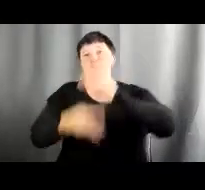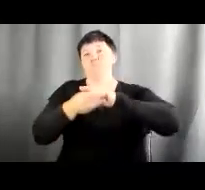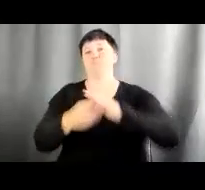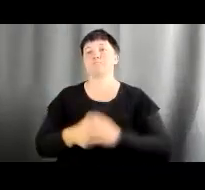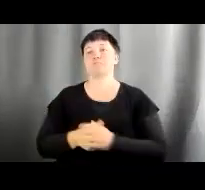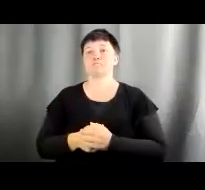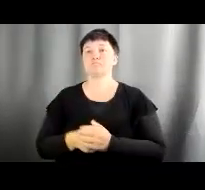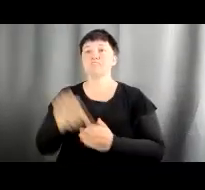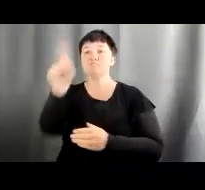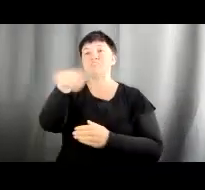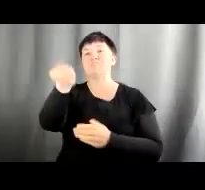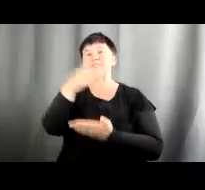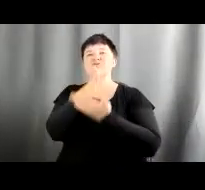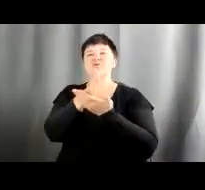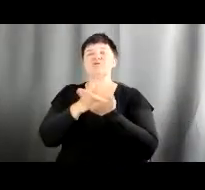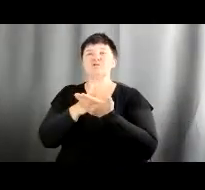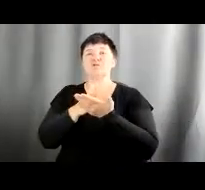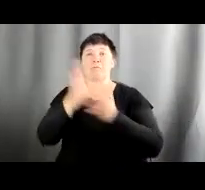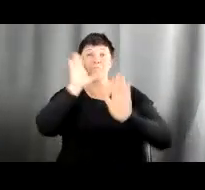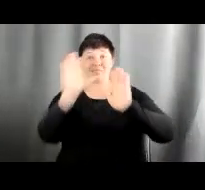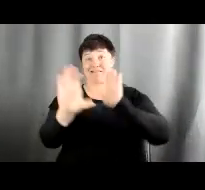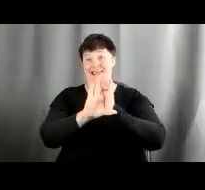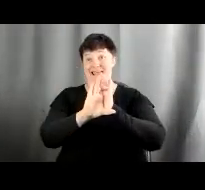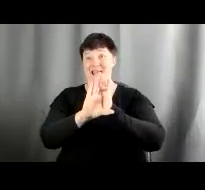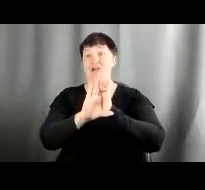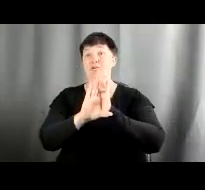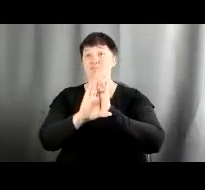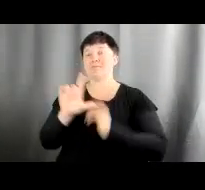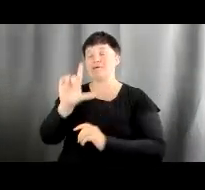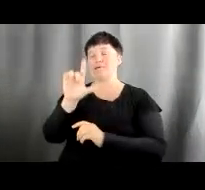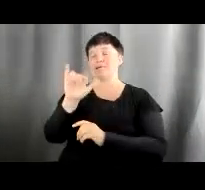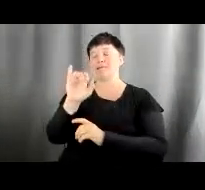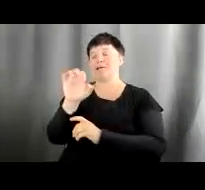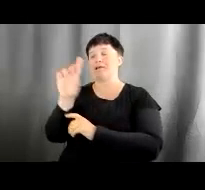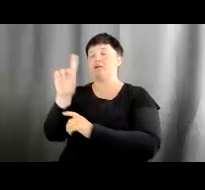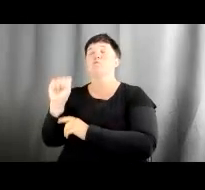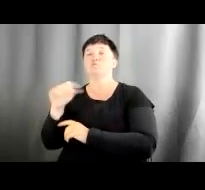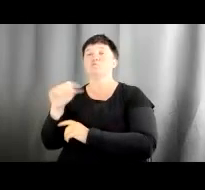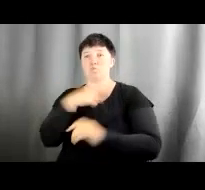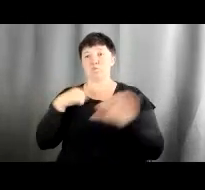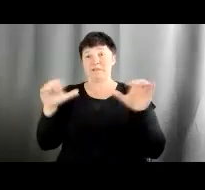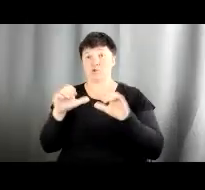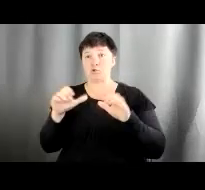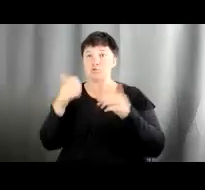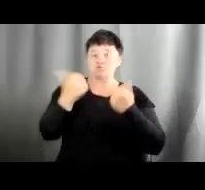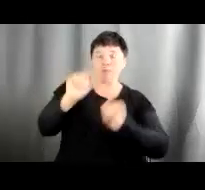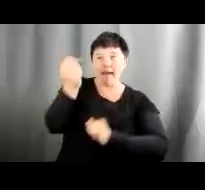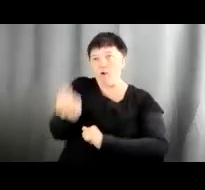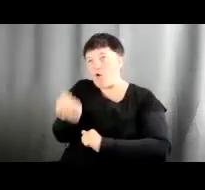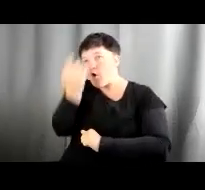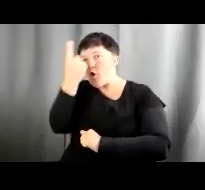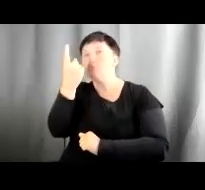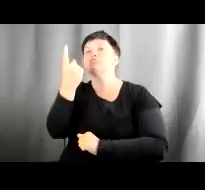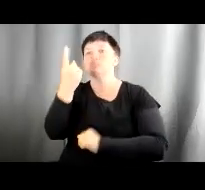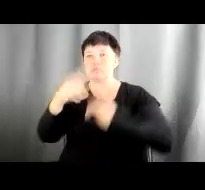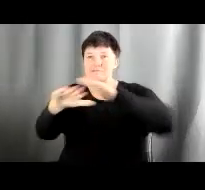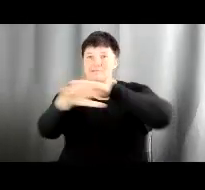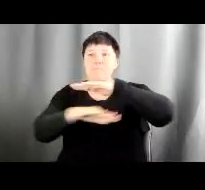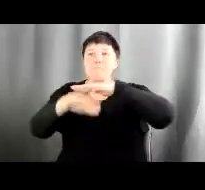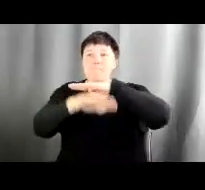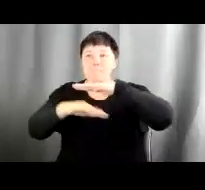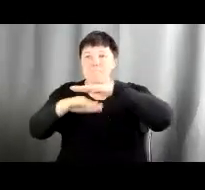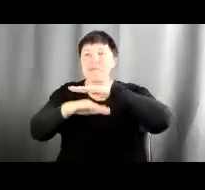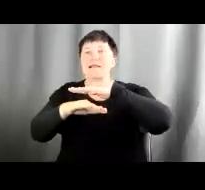Estos son algunos de los diagramas que hacemos en Leidos para entender, en un nivel muy básico, qué es lo que estamos viendo.